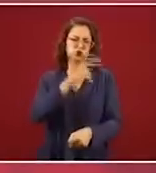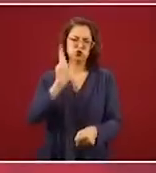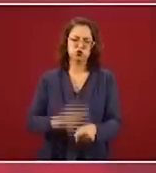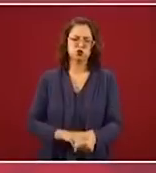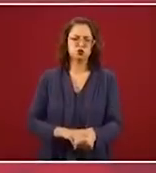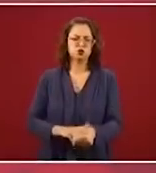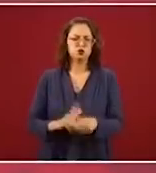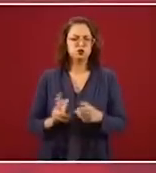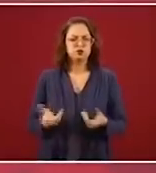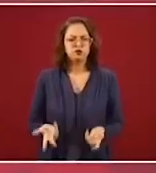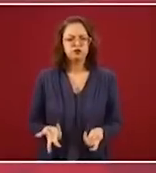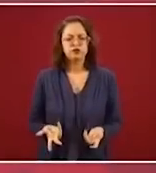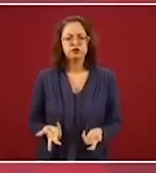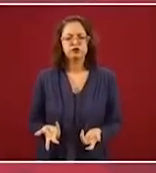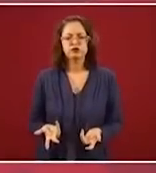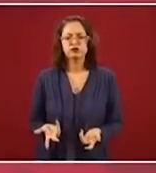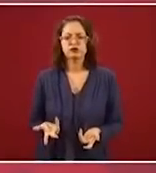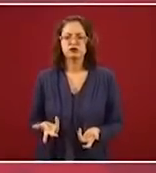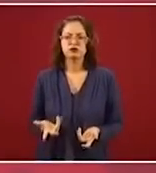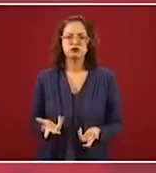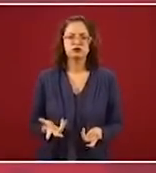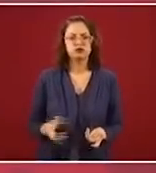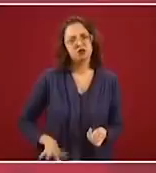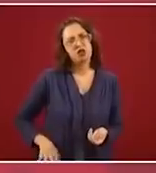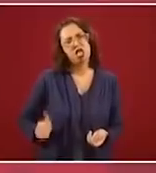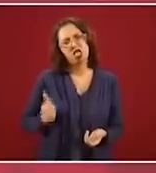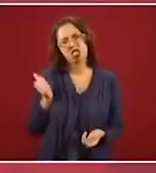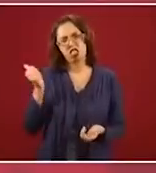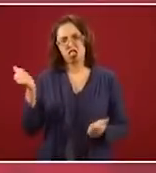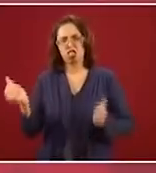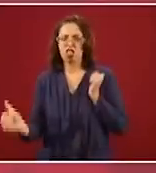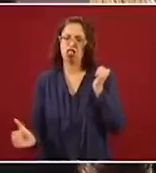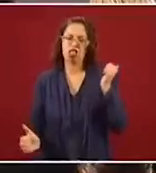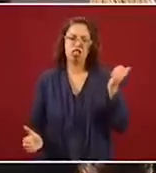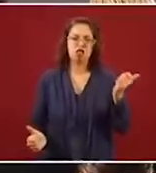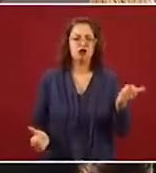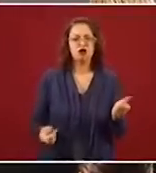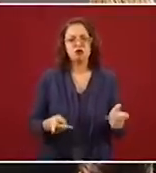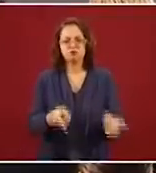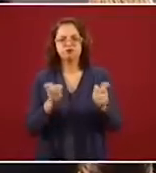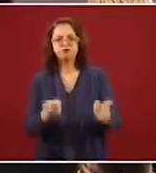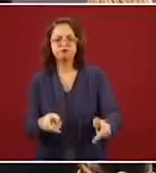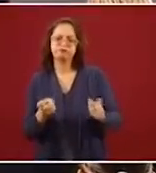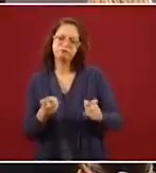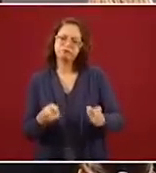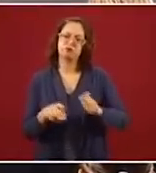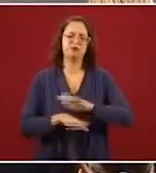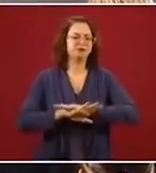razonables, no atracos, no robo.